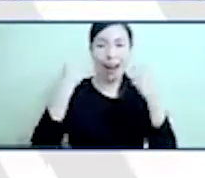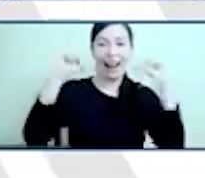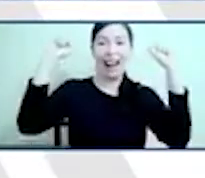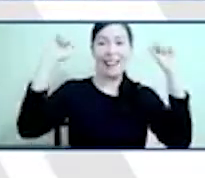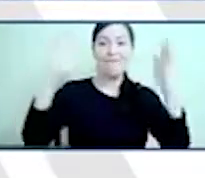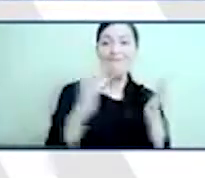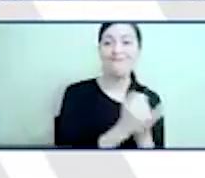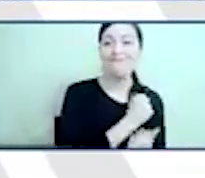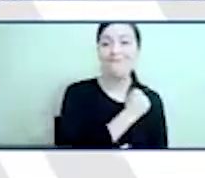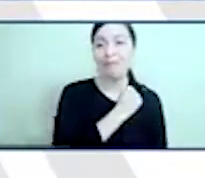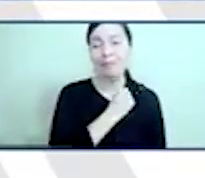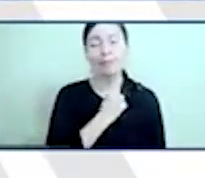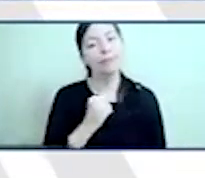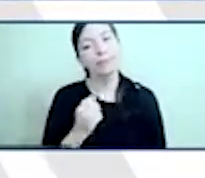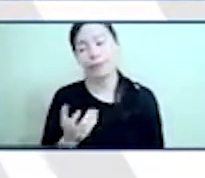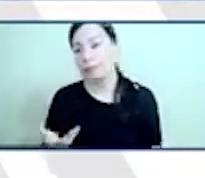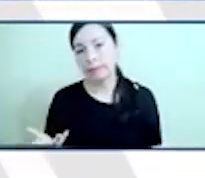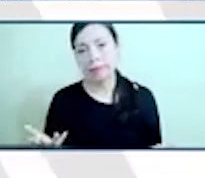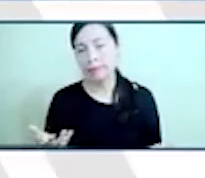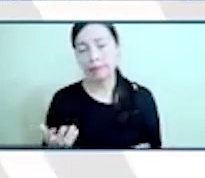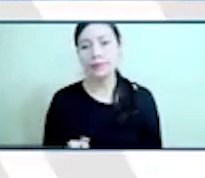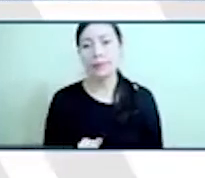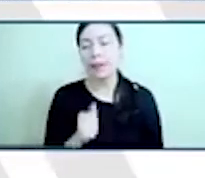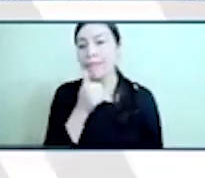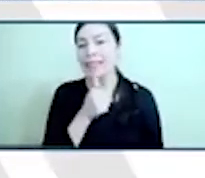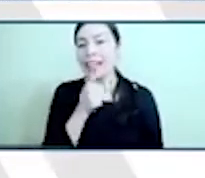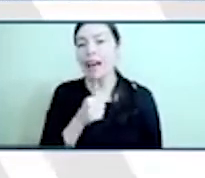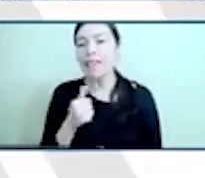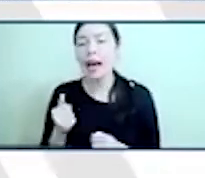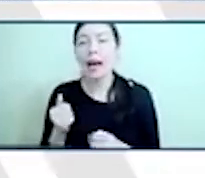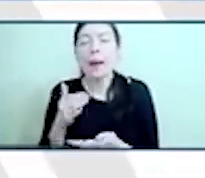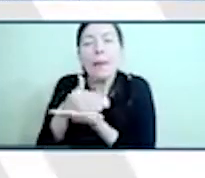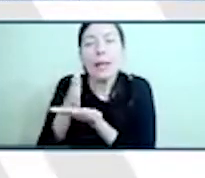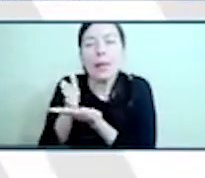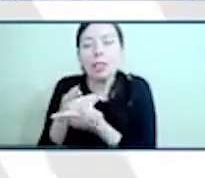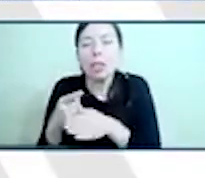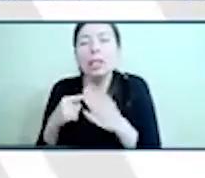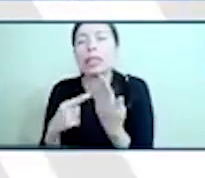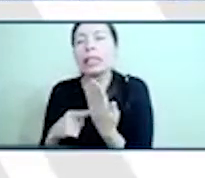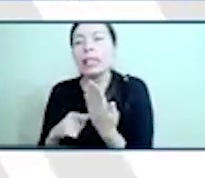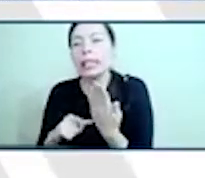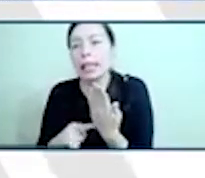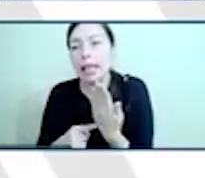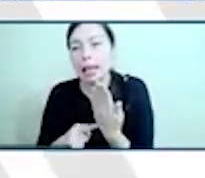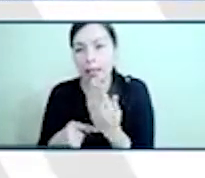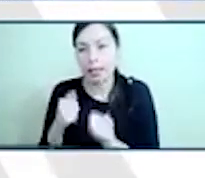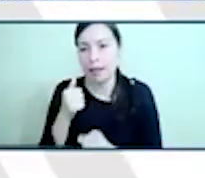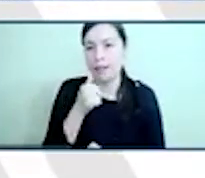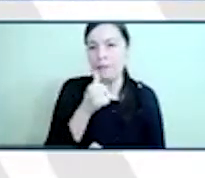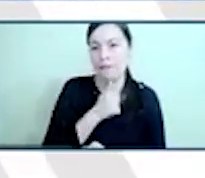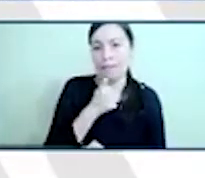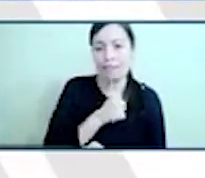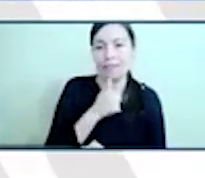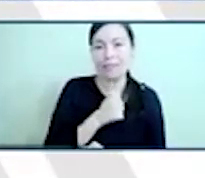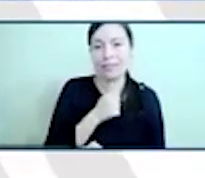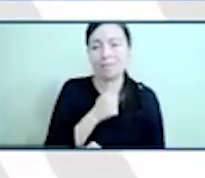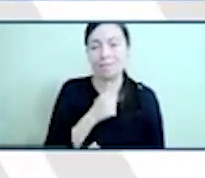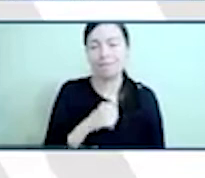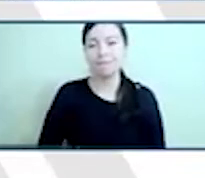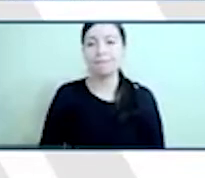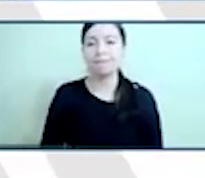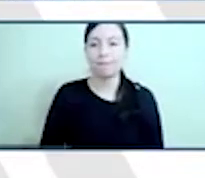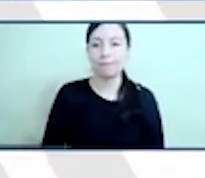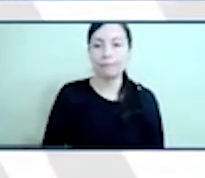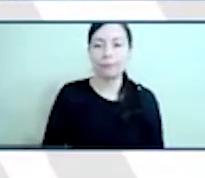resulta que técnicamente no estaban tan bien preparados aún para hacer los lanzamientos de la manera en que lo